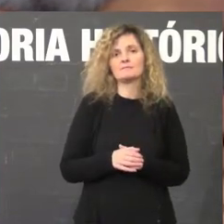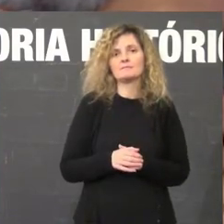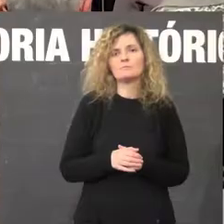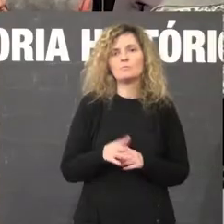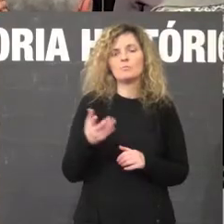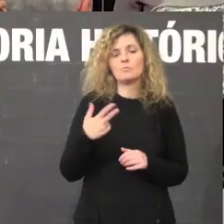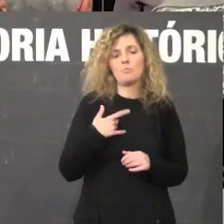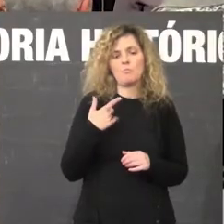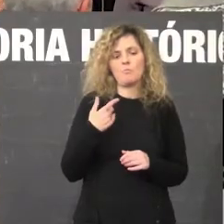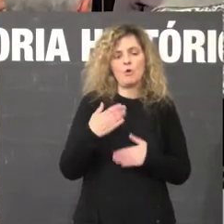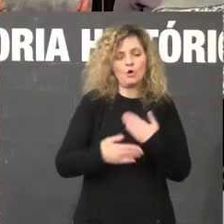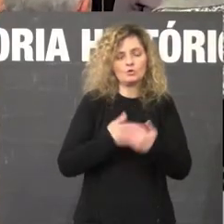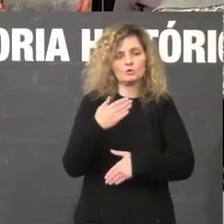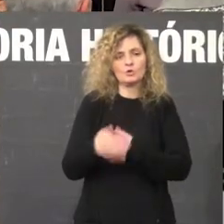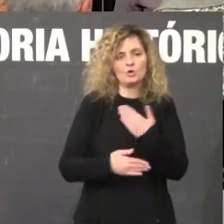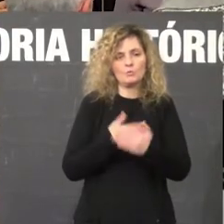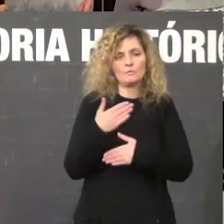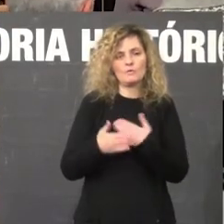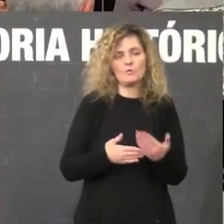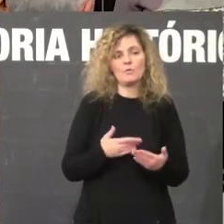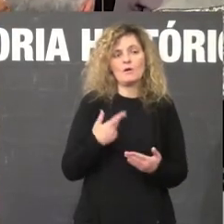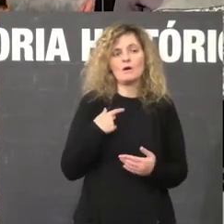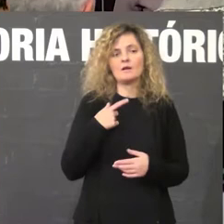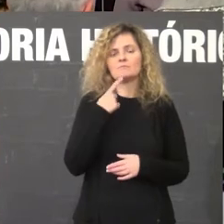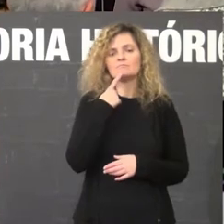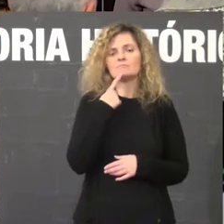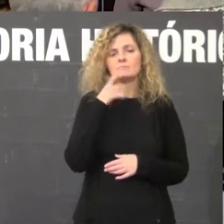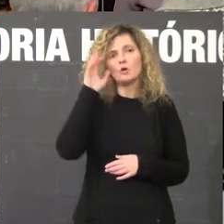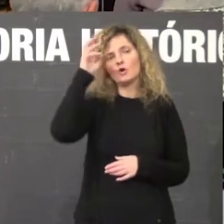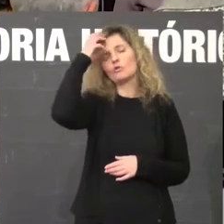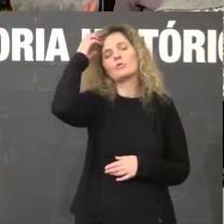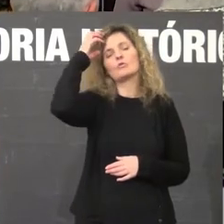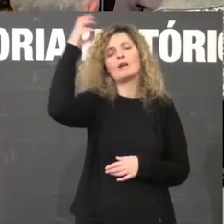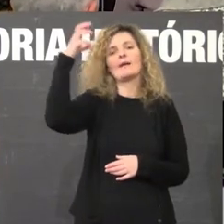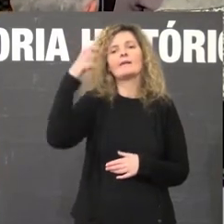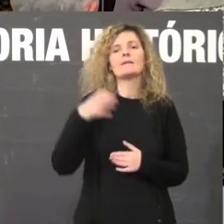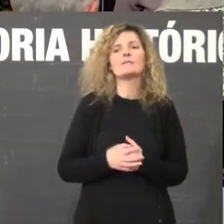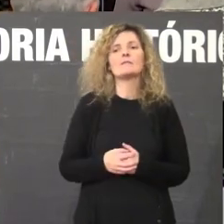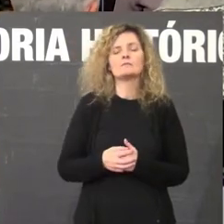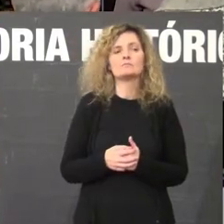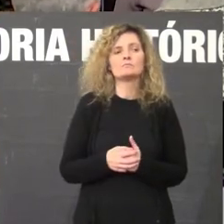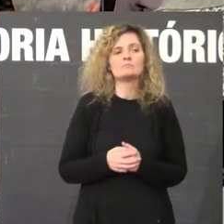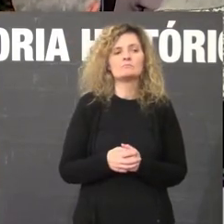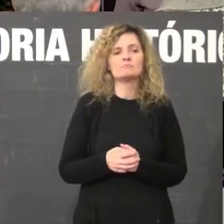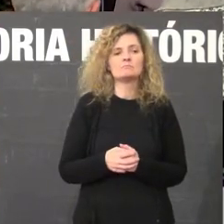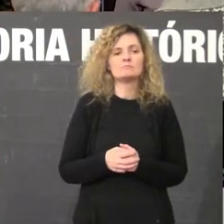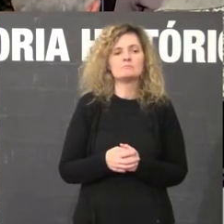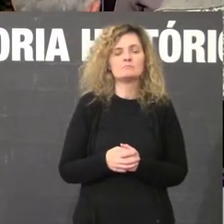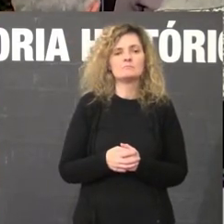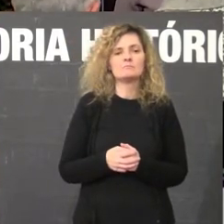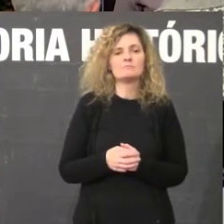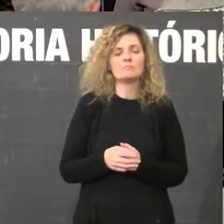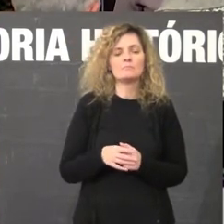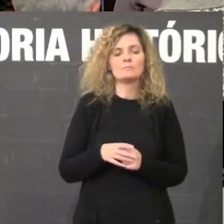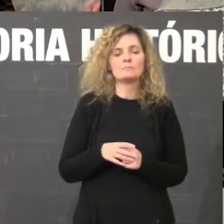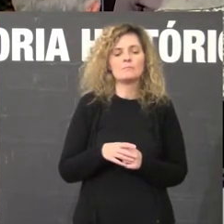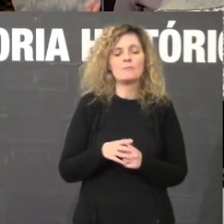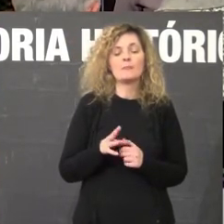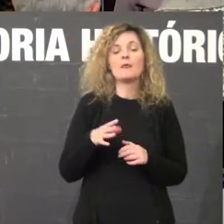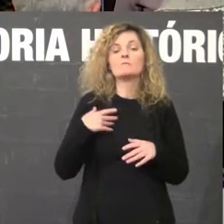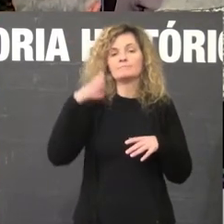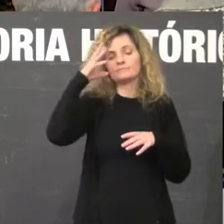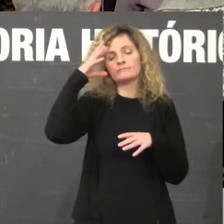Hai un continuismo por parte dun rei que por certo, instaura unha